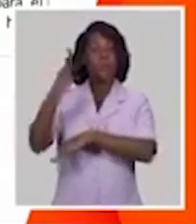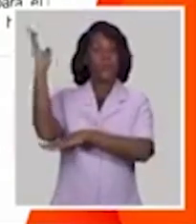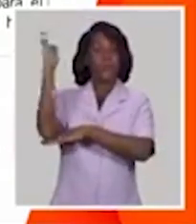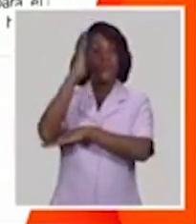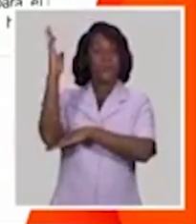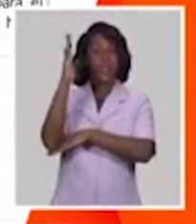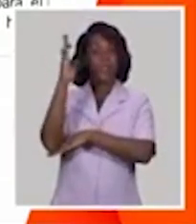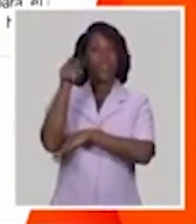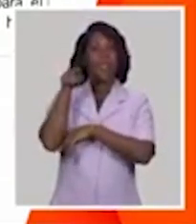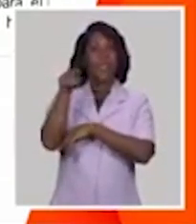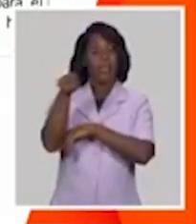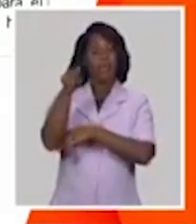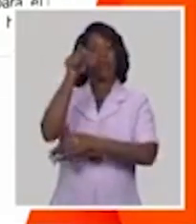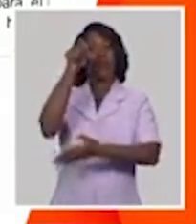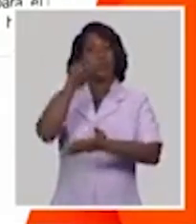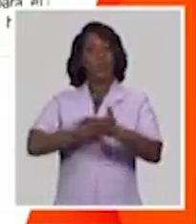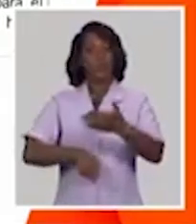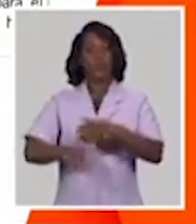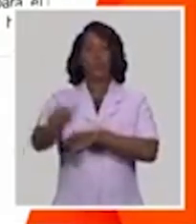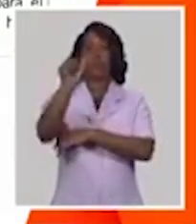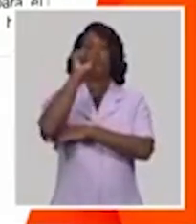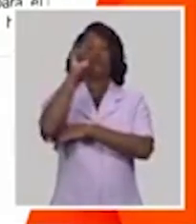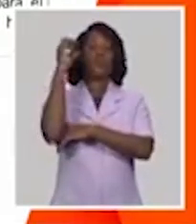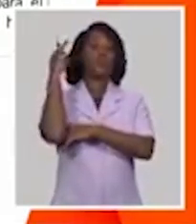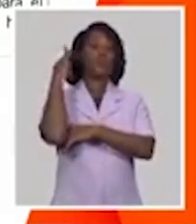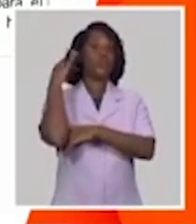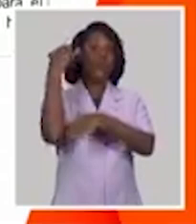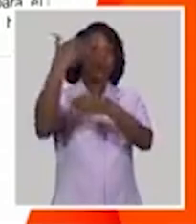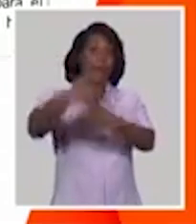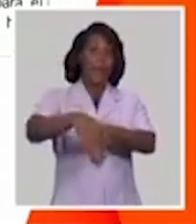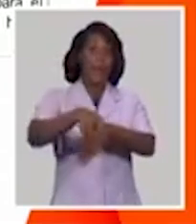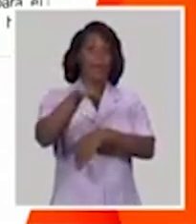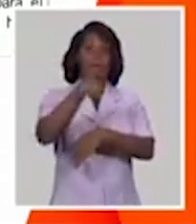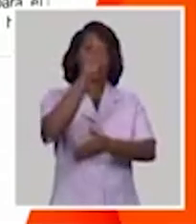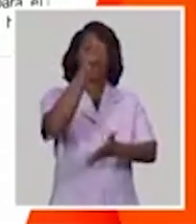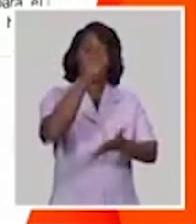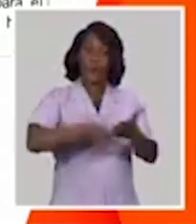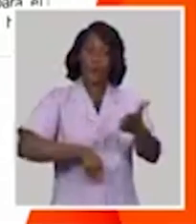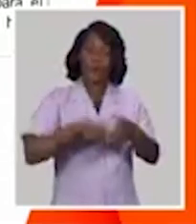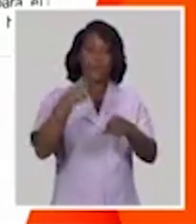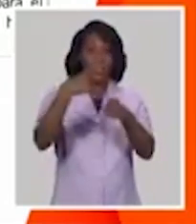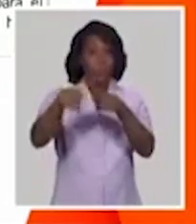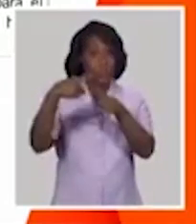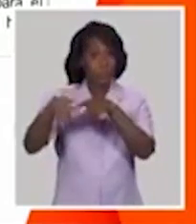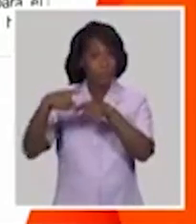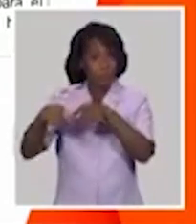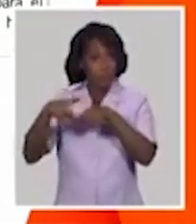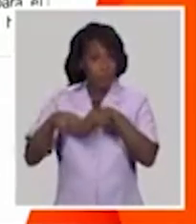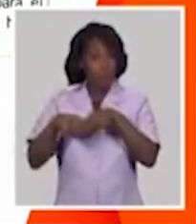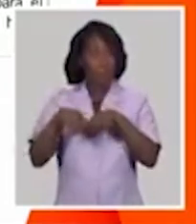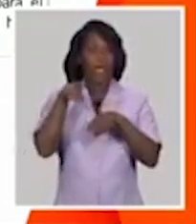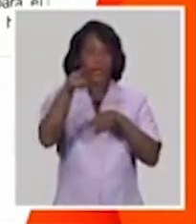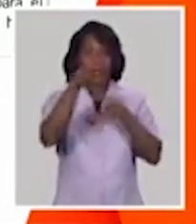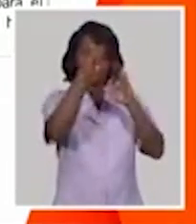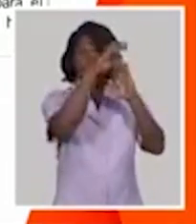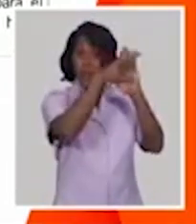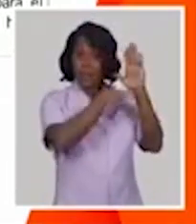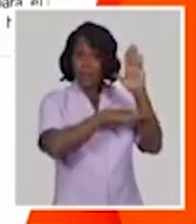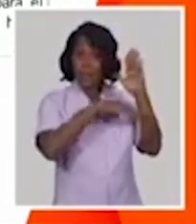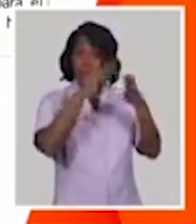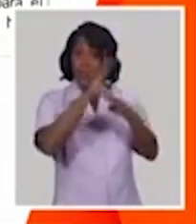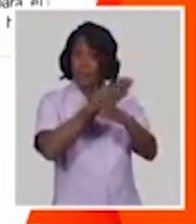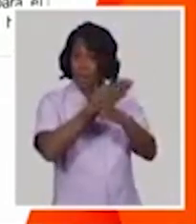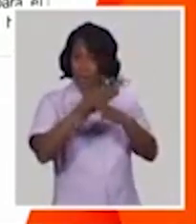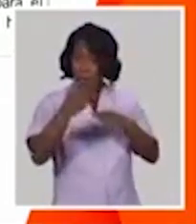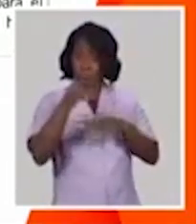fiestas de cualquier índole, ingerir bebidas alcohólicas en lugares públicos y otras disposiciones que normen las autoridades sanitarias